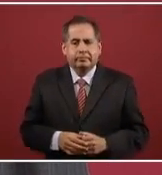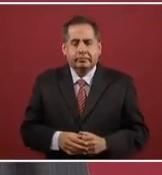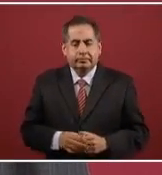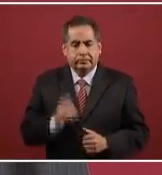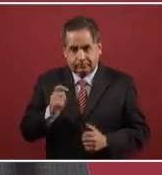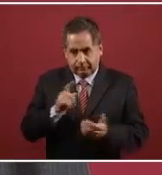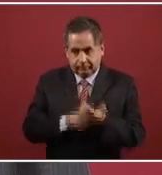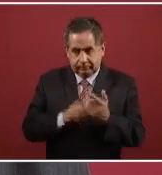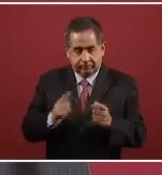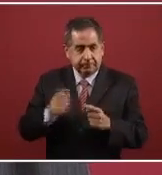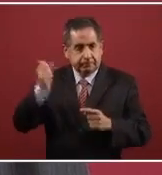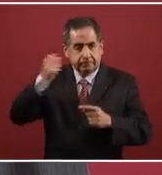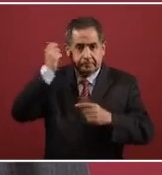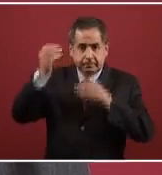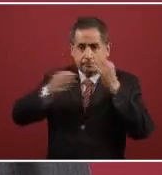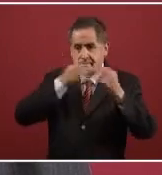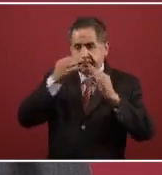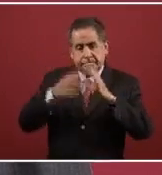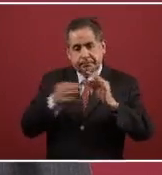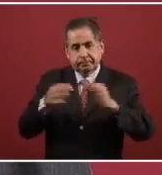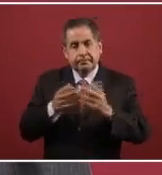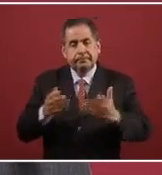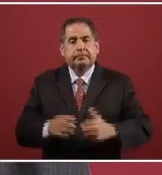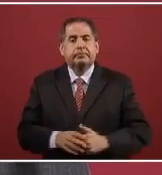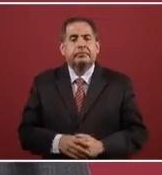haber esta campaña